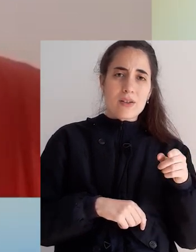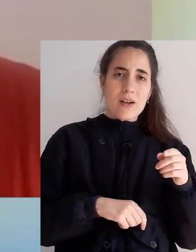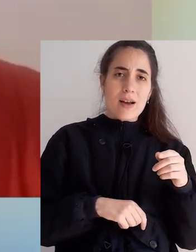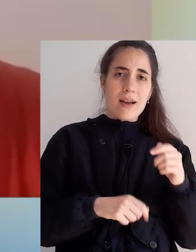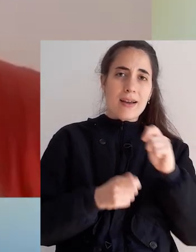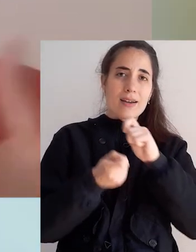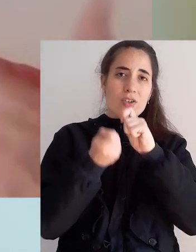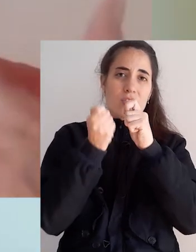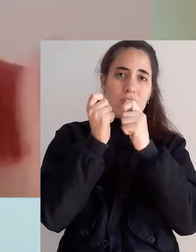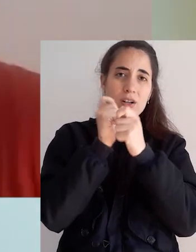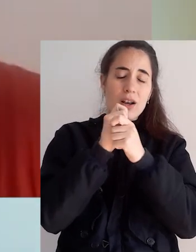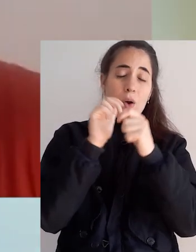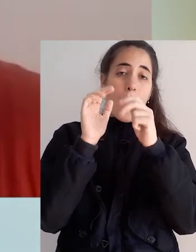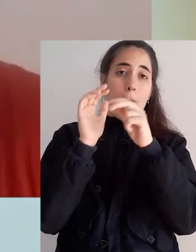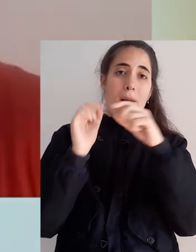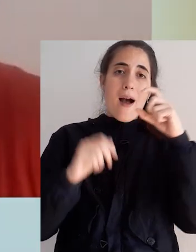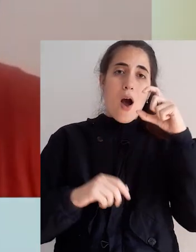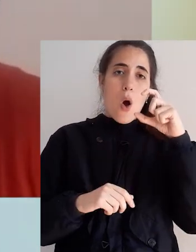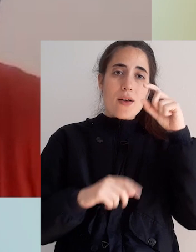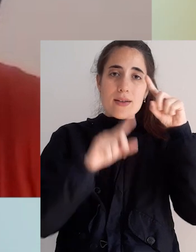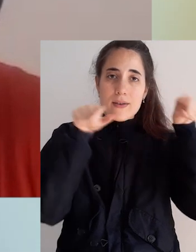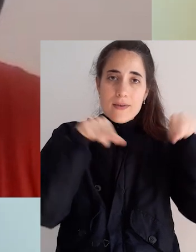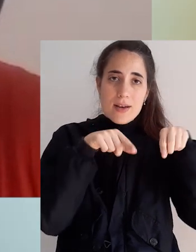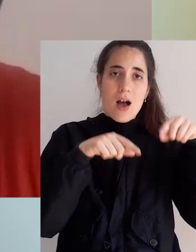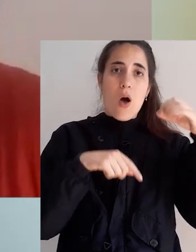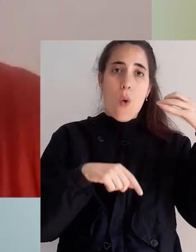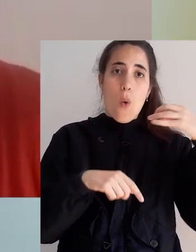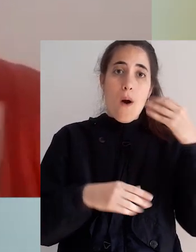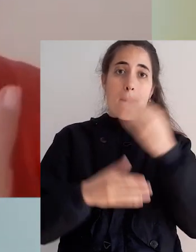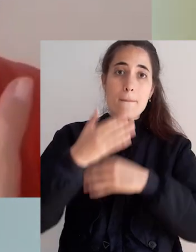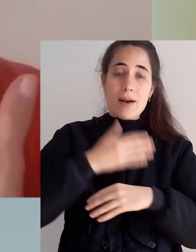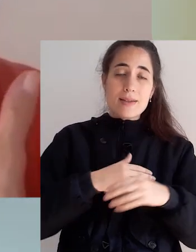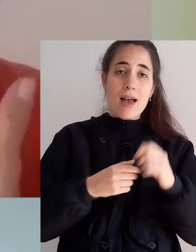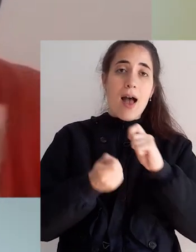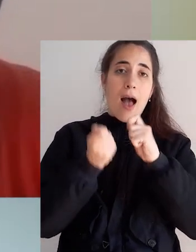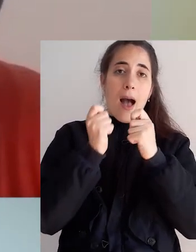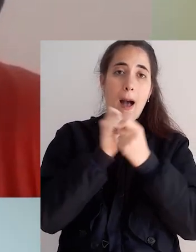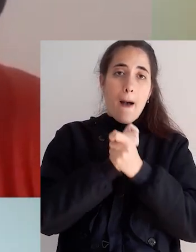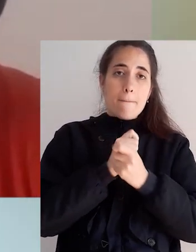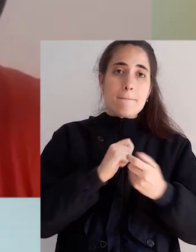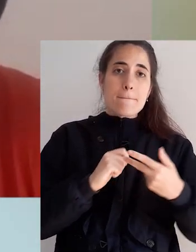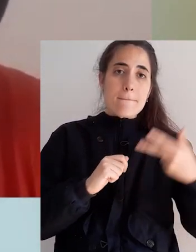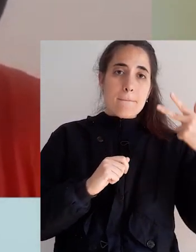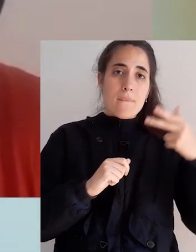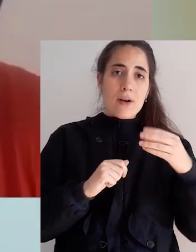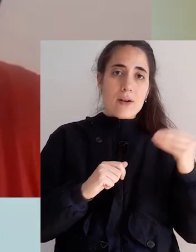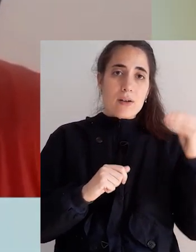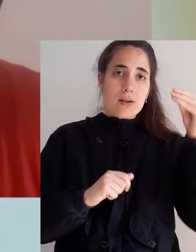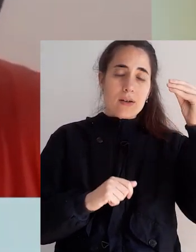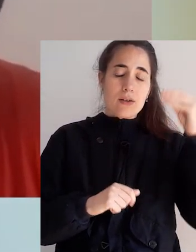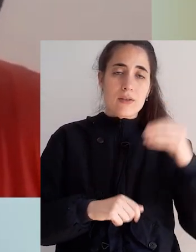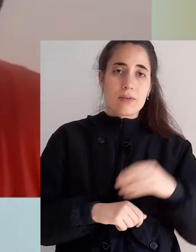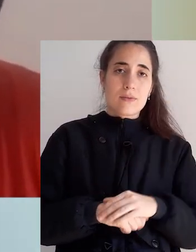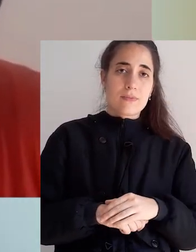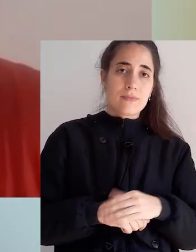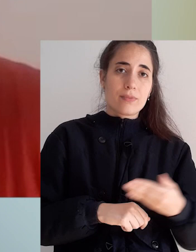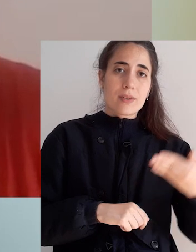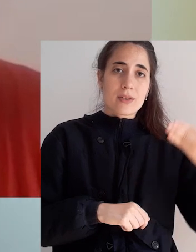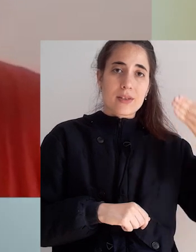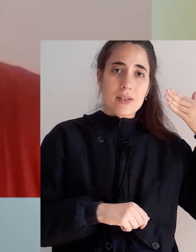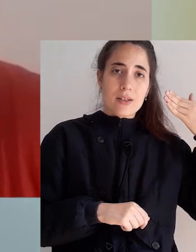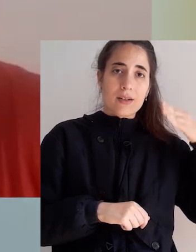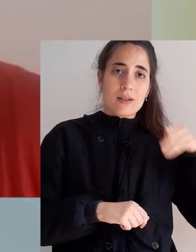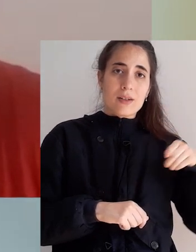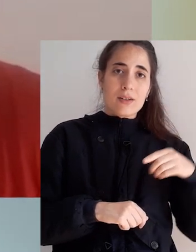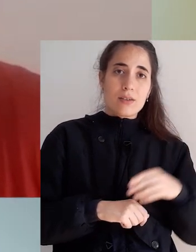prestaciones básicas. Yo no sé si ustedes se acuerdan, Mani, pero salió